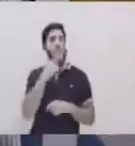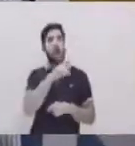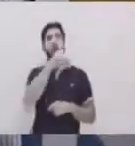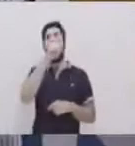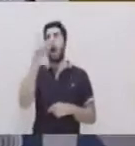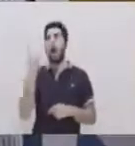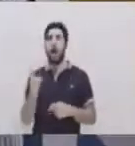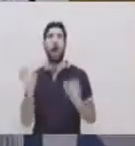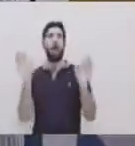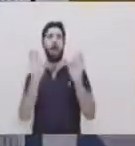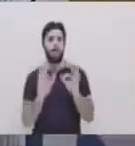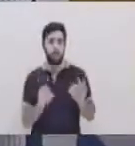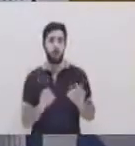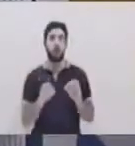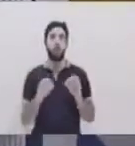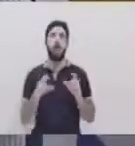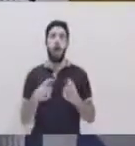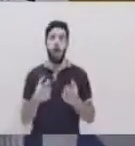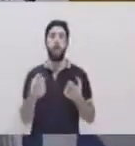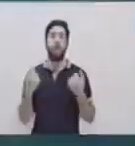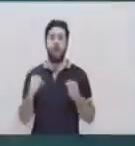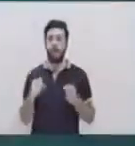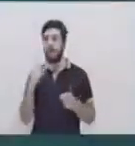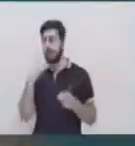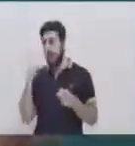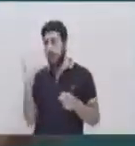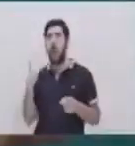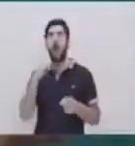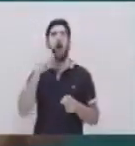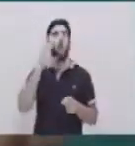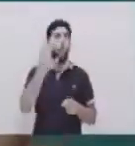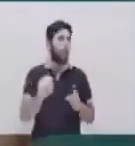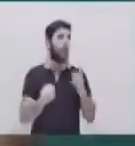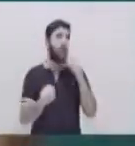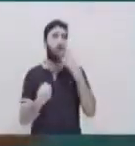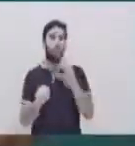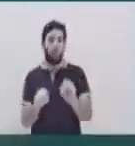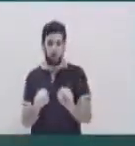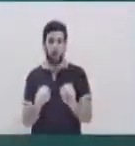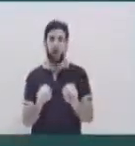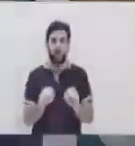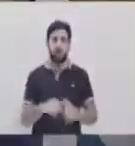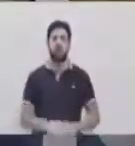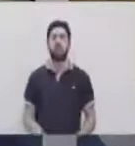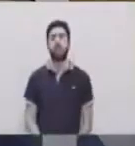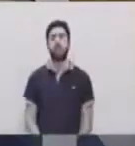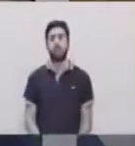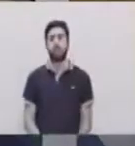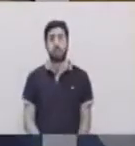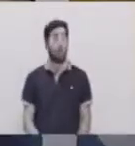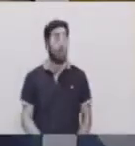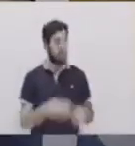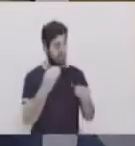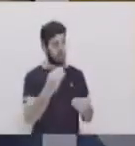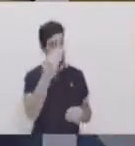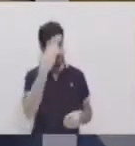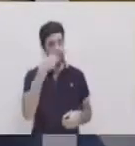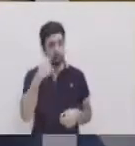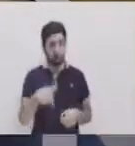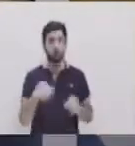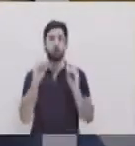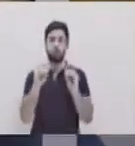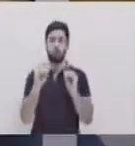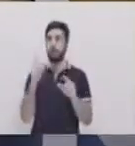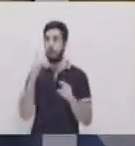empezó a estudiar y observó estos movimientos. Y entonces esto es lo que podemos observar con la parábola. Muchas gracias, Berta, por